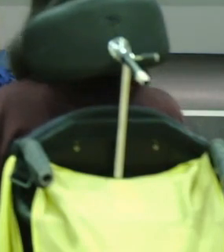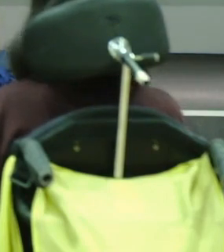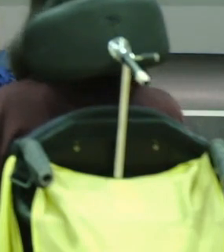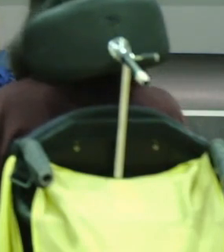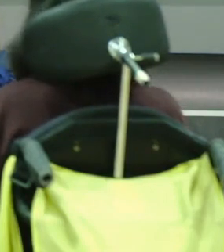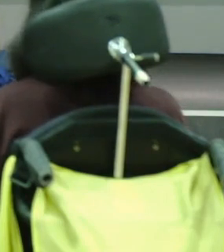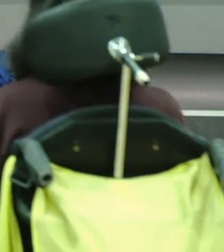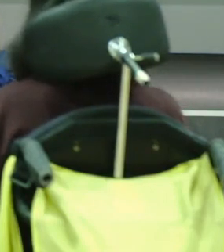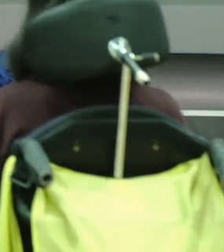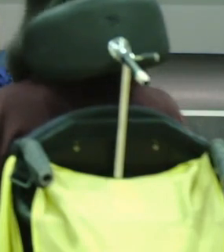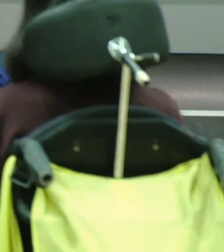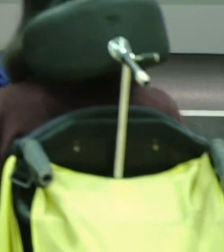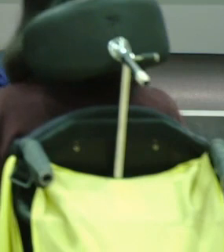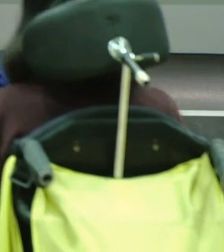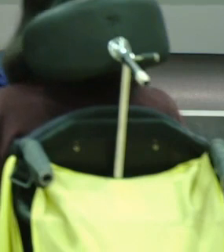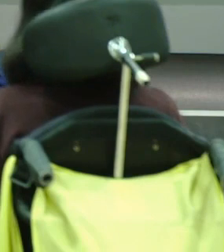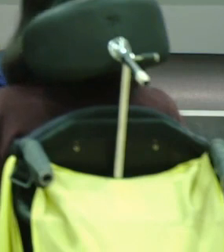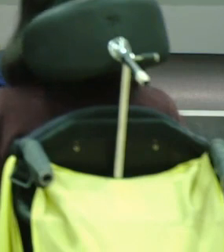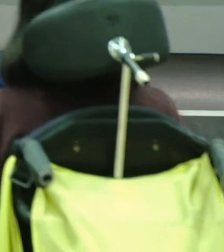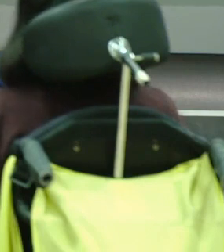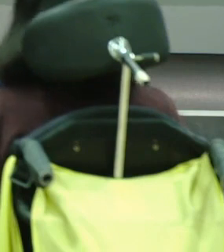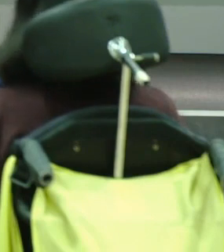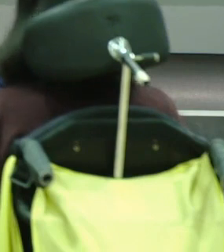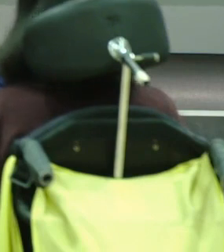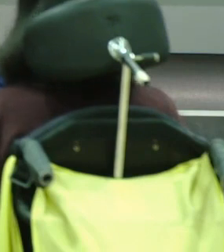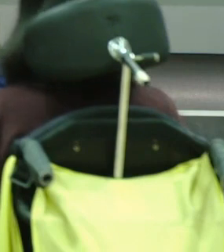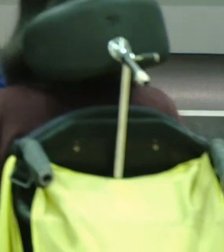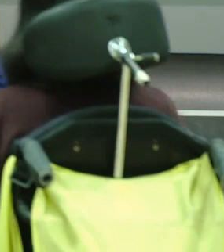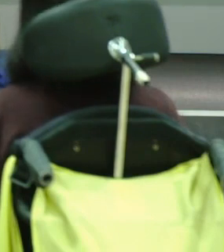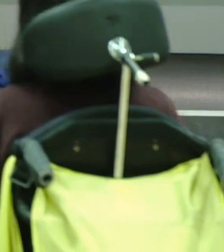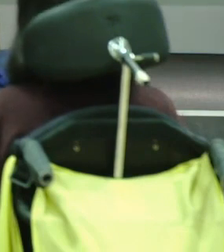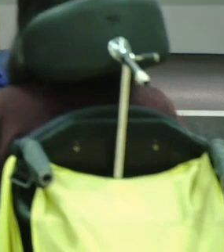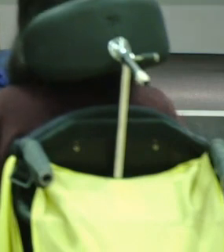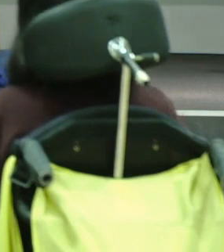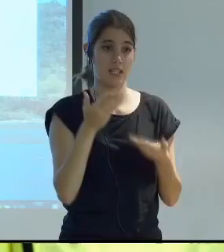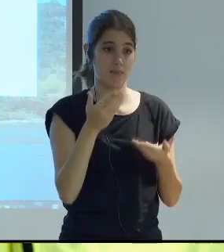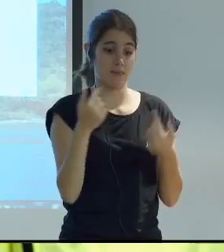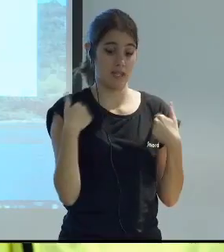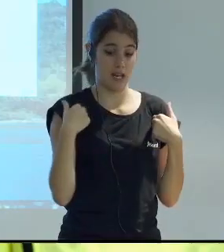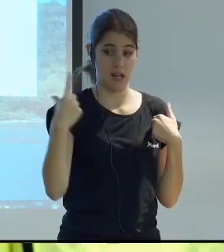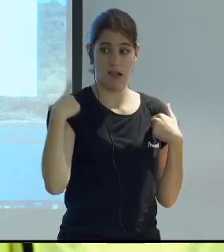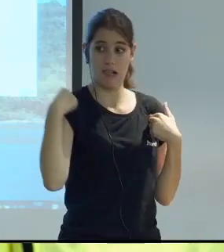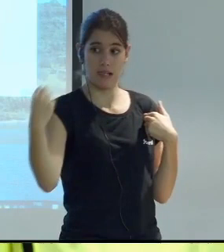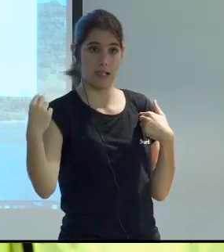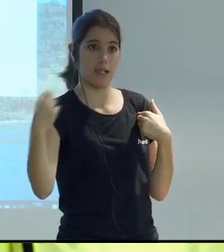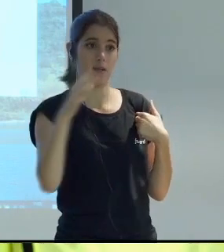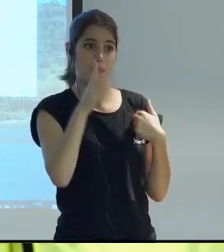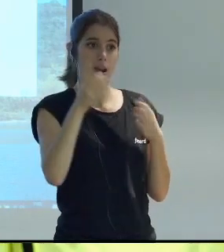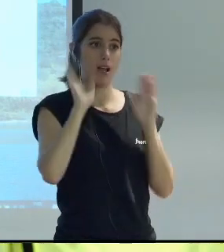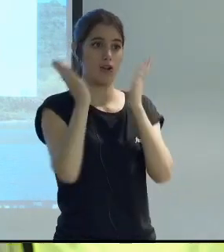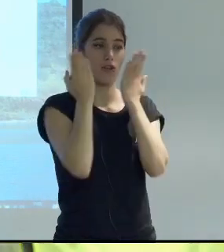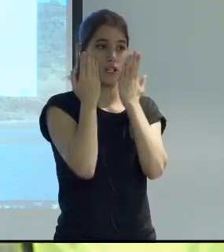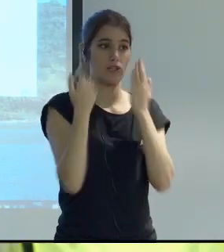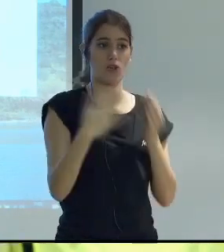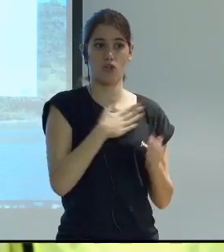bueno, muchas gracias por haber invitado a Neil a participar en este congreso. Es un